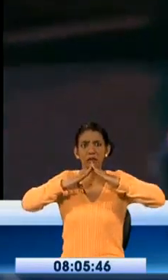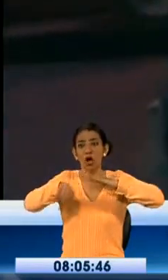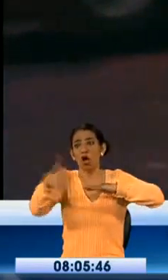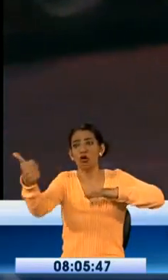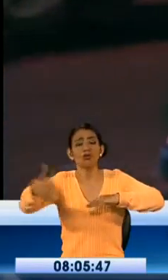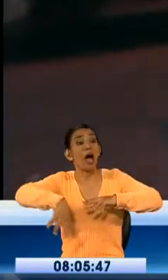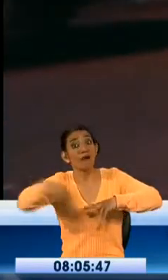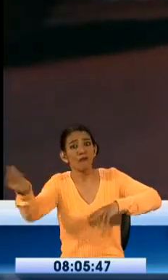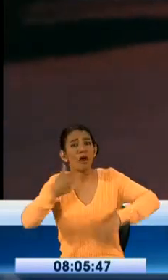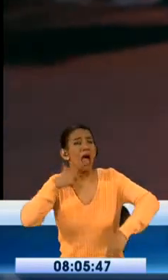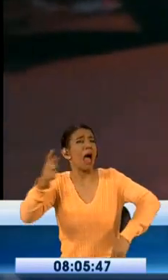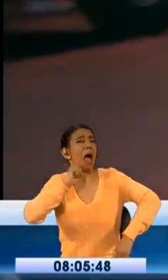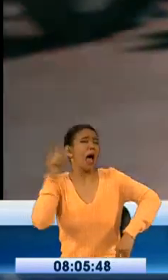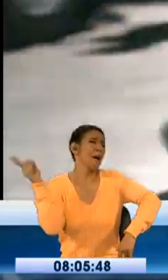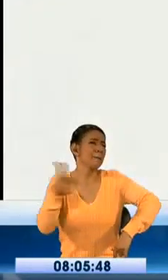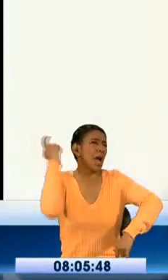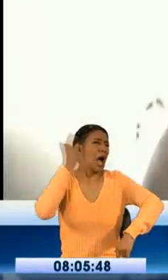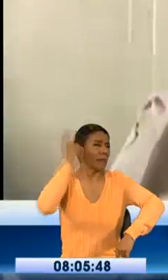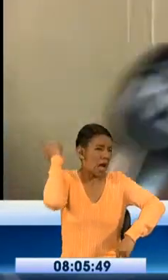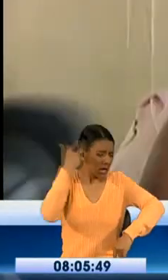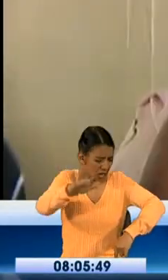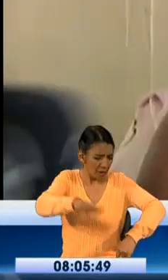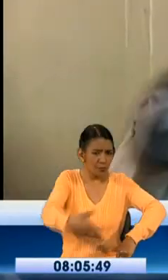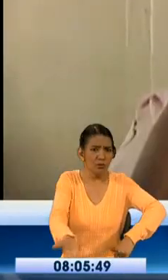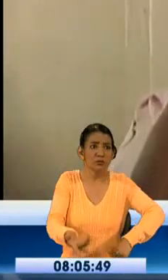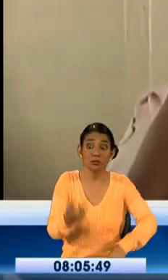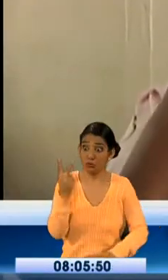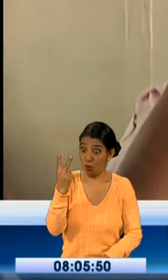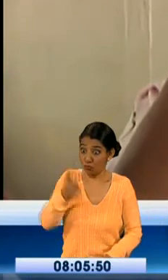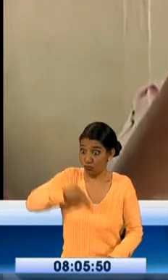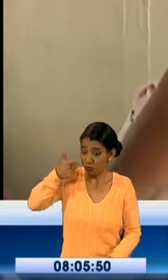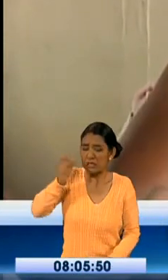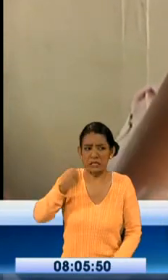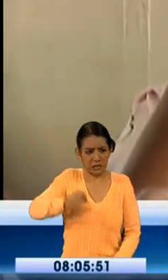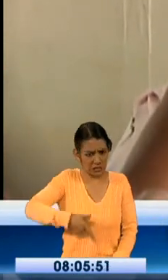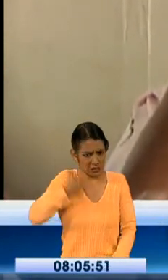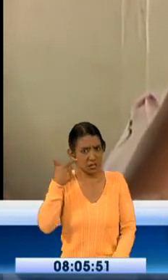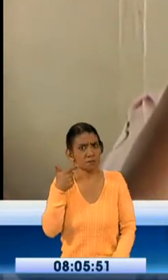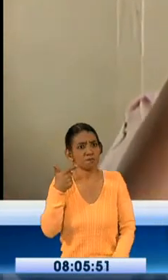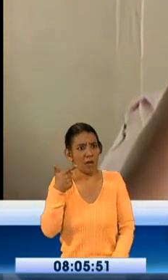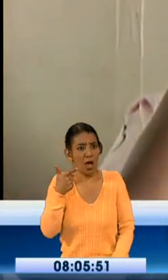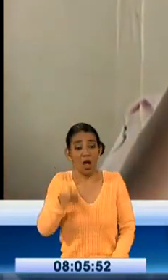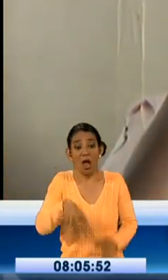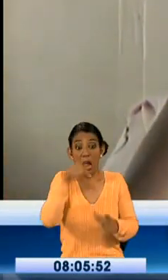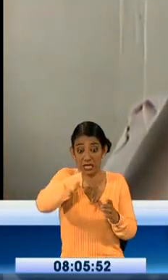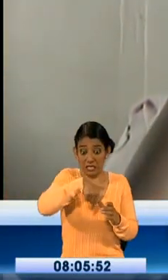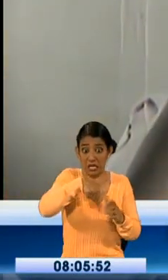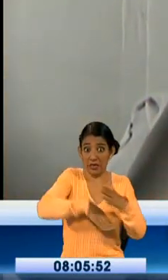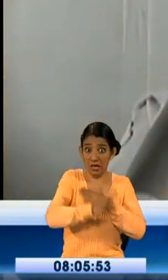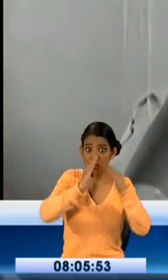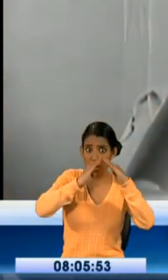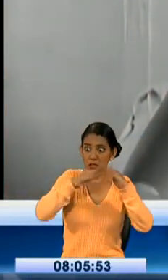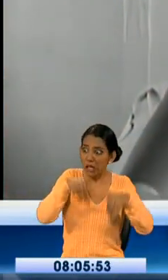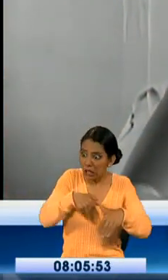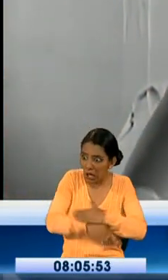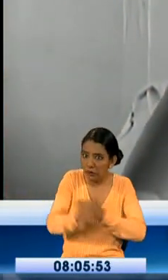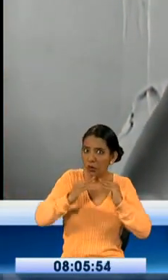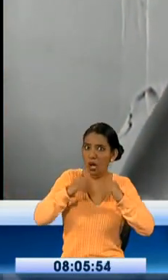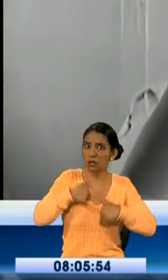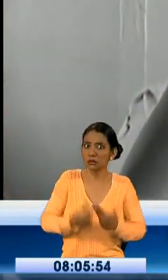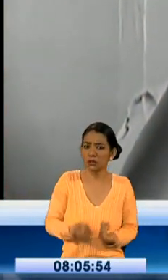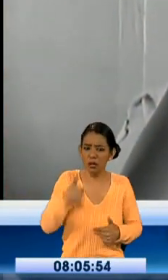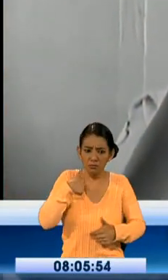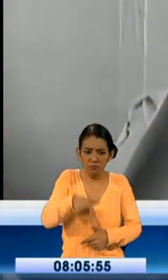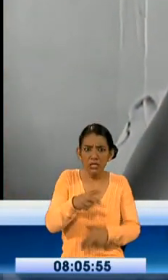mátalo, mátalo, dispáralo, le decía a la chica. Estaban armados. Andaban armados, había el de afuera y el de aquí adentro, el que se entró aquí adentro, como decirle, se entró